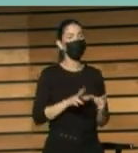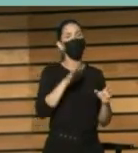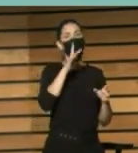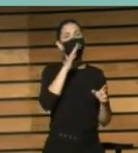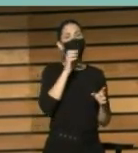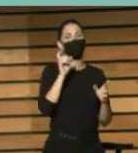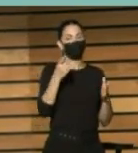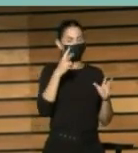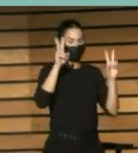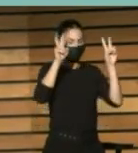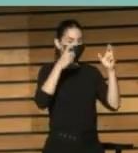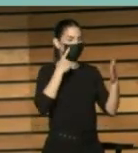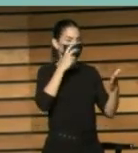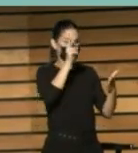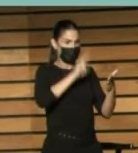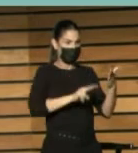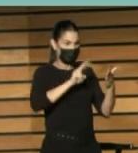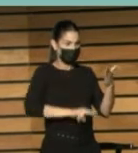de lectura.